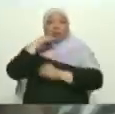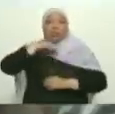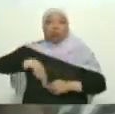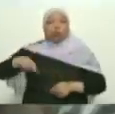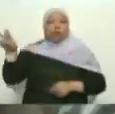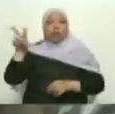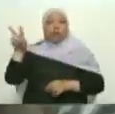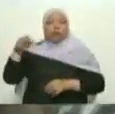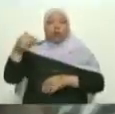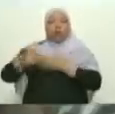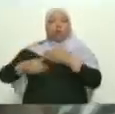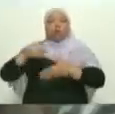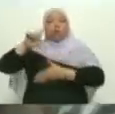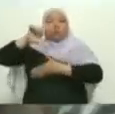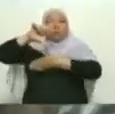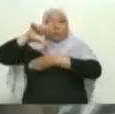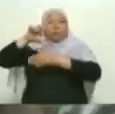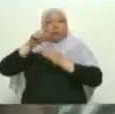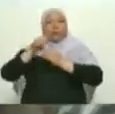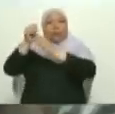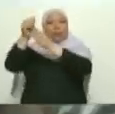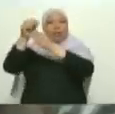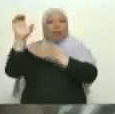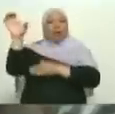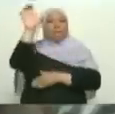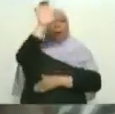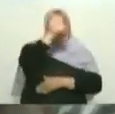avanzar en toda América Latina y liberar naciones.